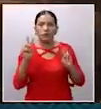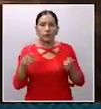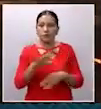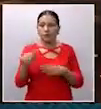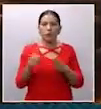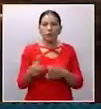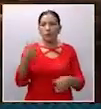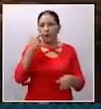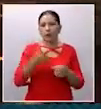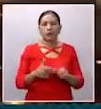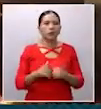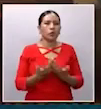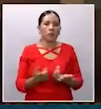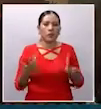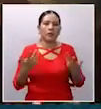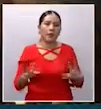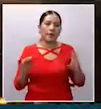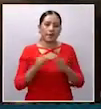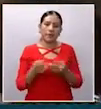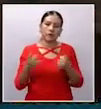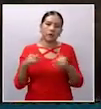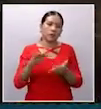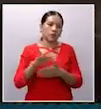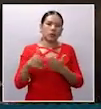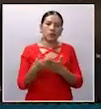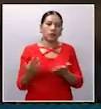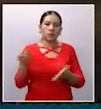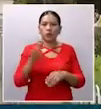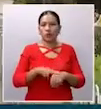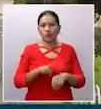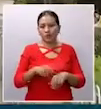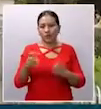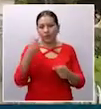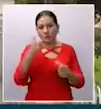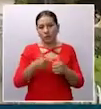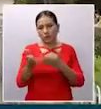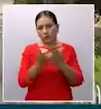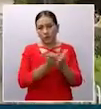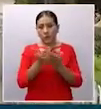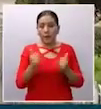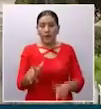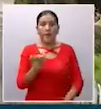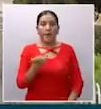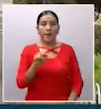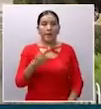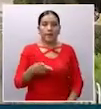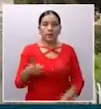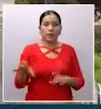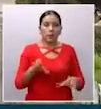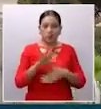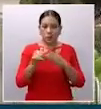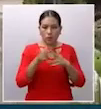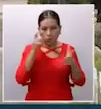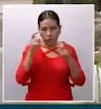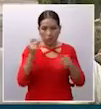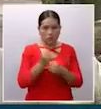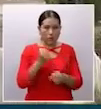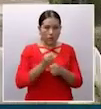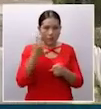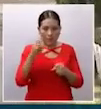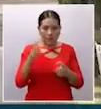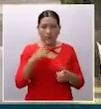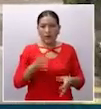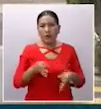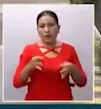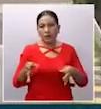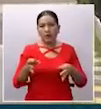carburante está ya volviendo a la normalidad de nuestras estaciones de servicio. La ANH realiza operativos de control para evitar la